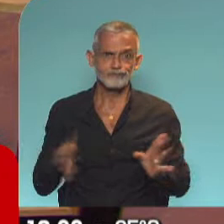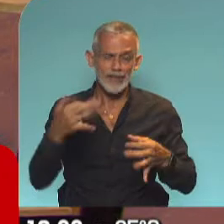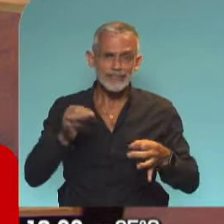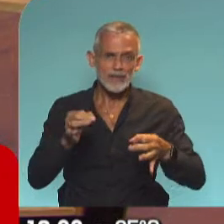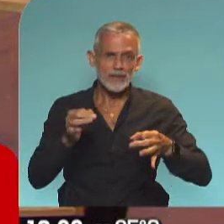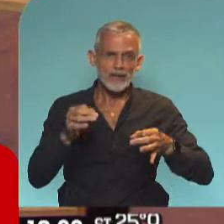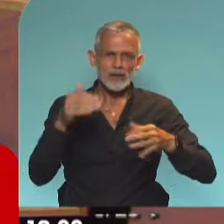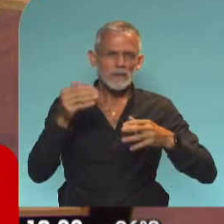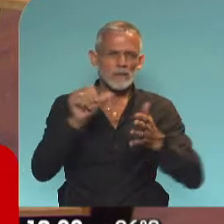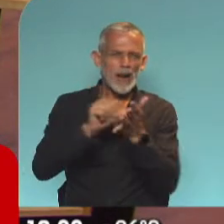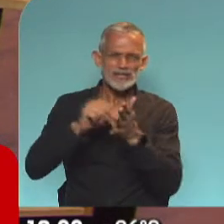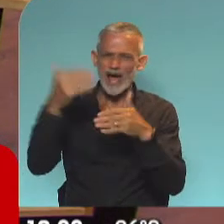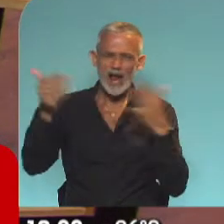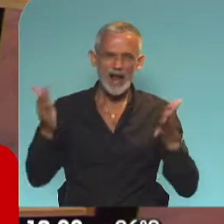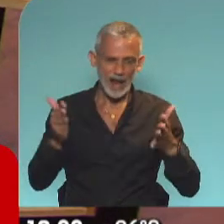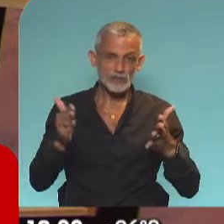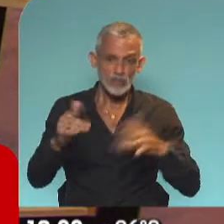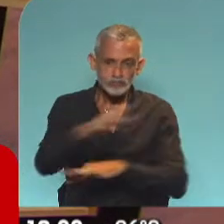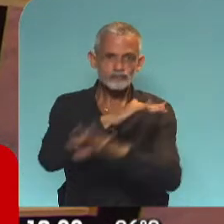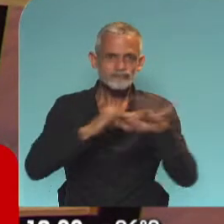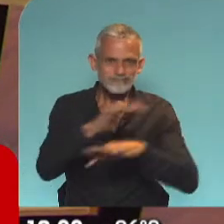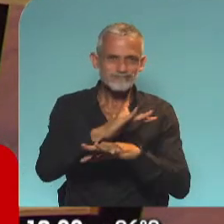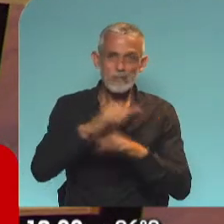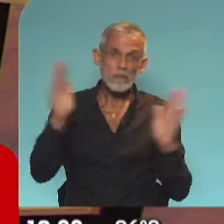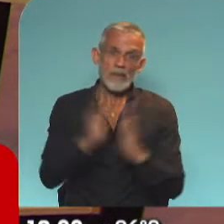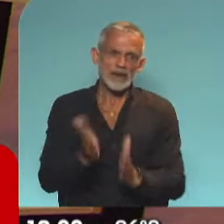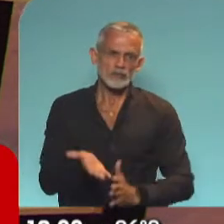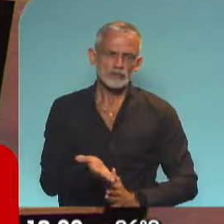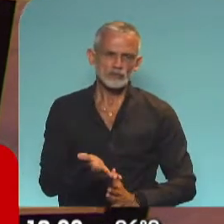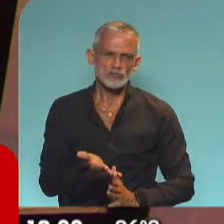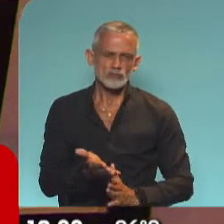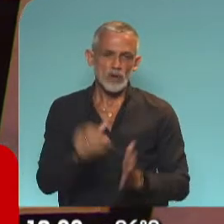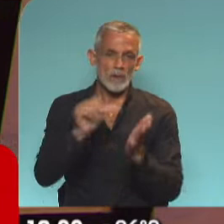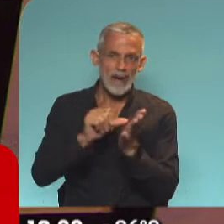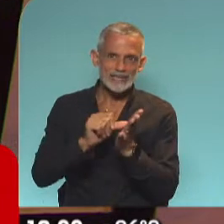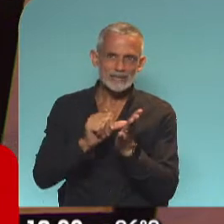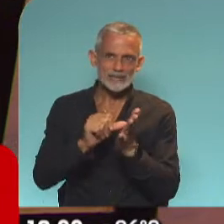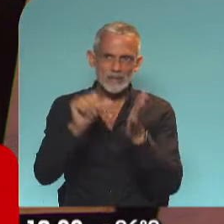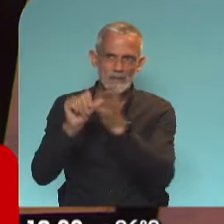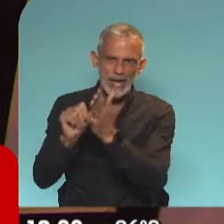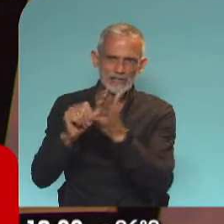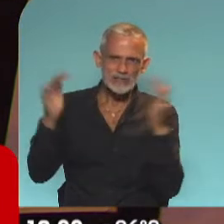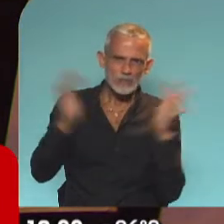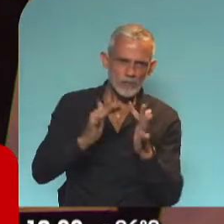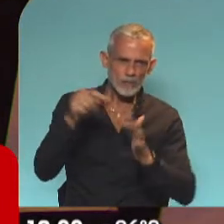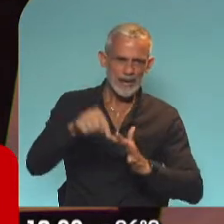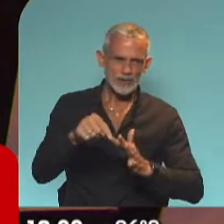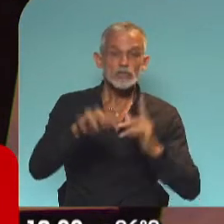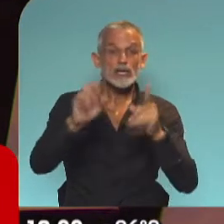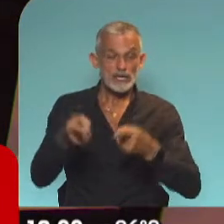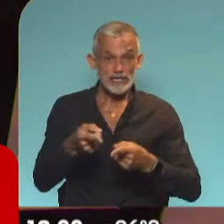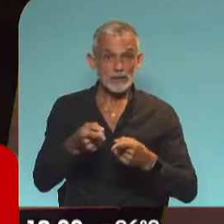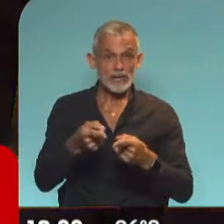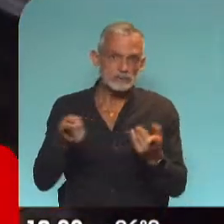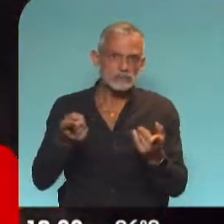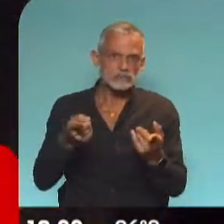Cerremos la disminuir el tránsito interno, el tránsito entre países y el tránsito interno, por lo menos hasta que